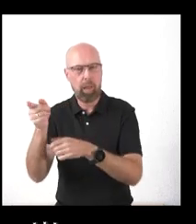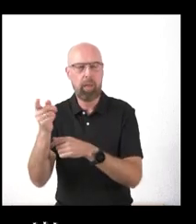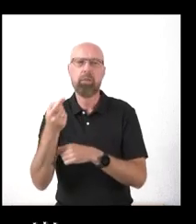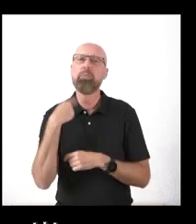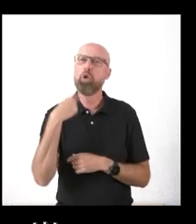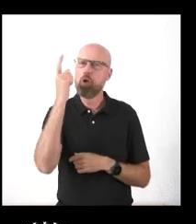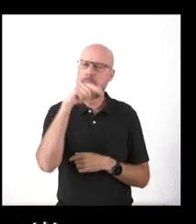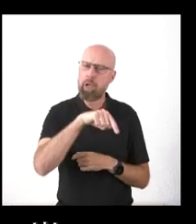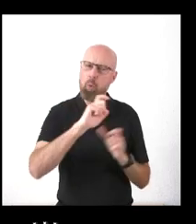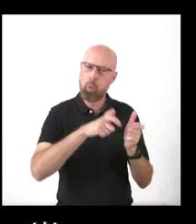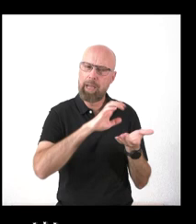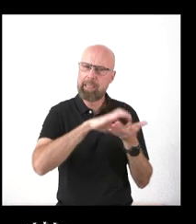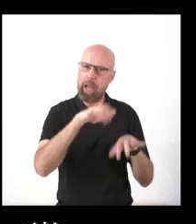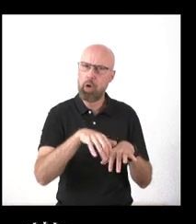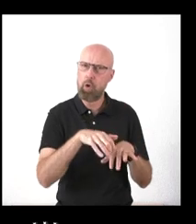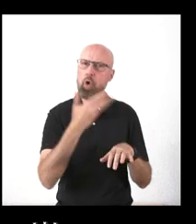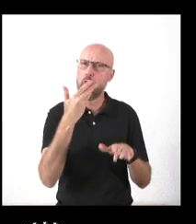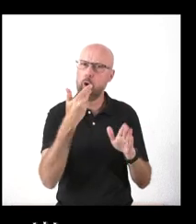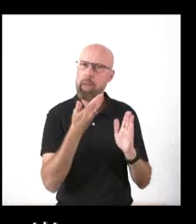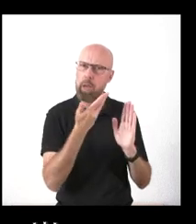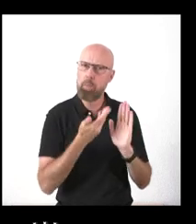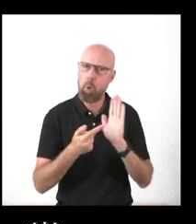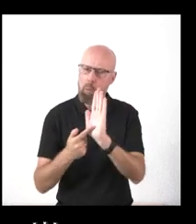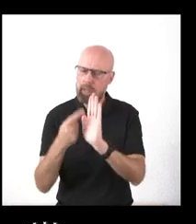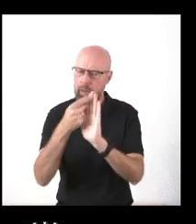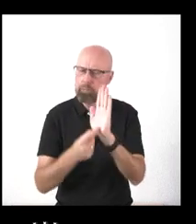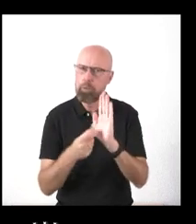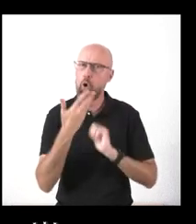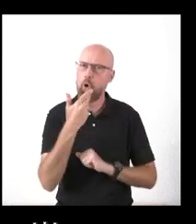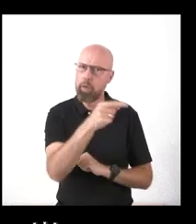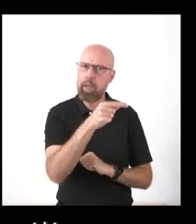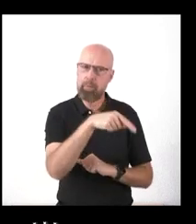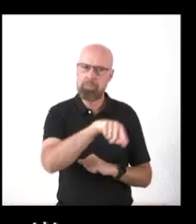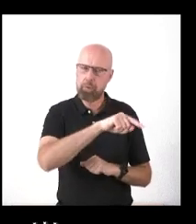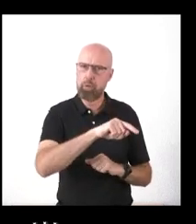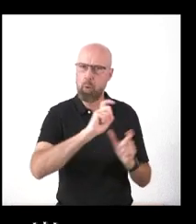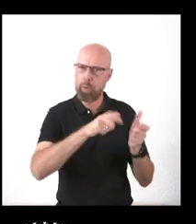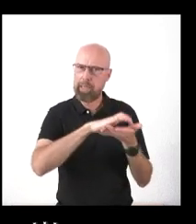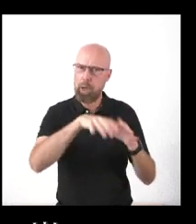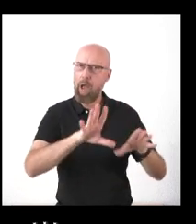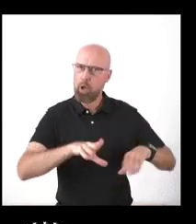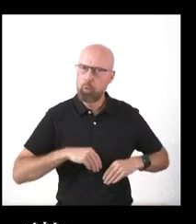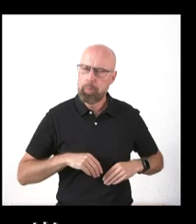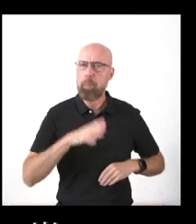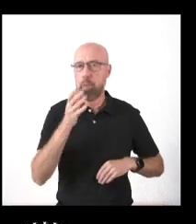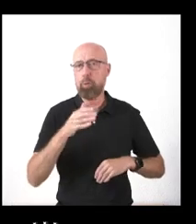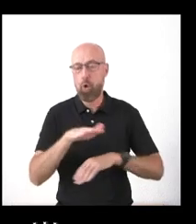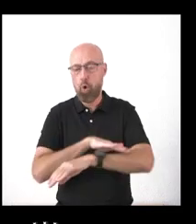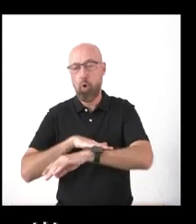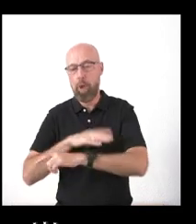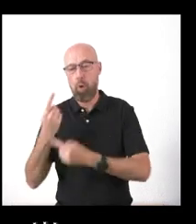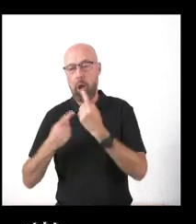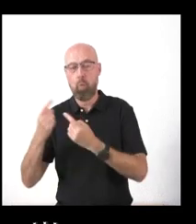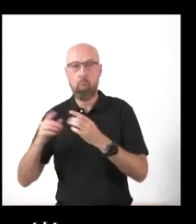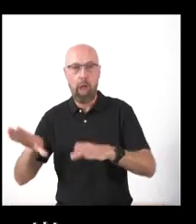está es conocedora de esa propuesta y si la ASUME como como propia dado que alguno de los miembros del gobierno sí que lo hacen a través